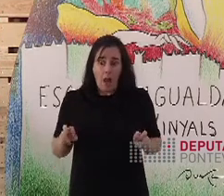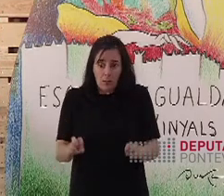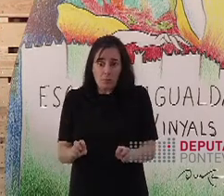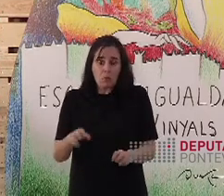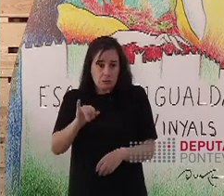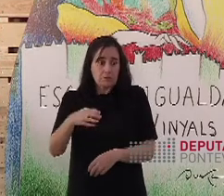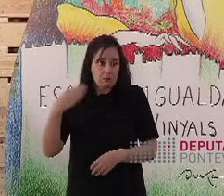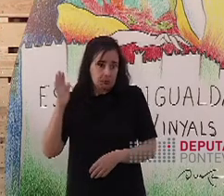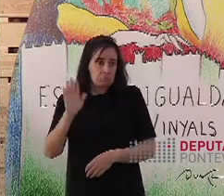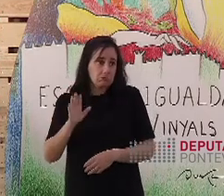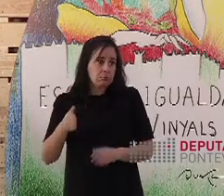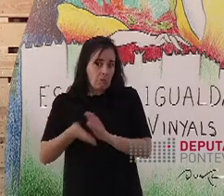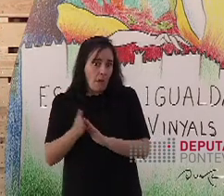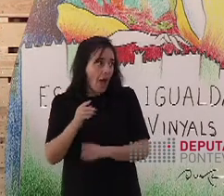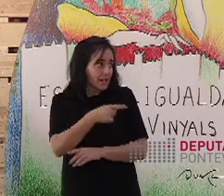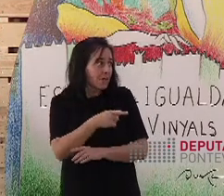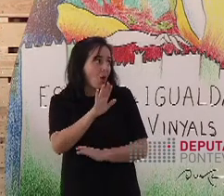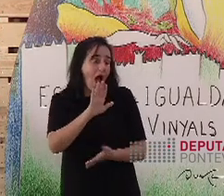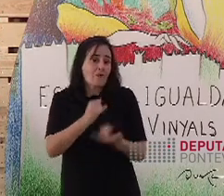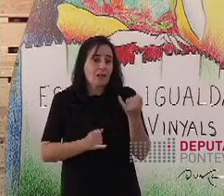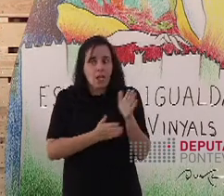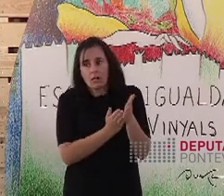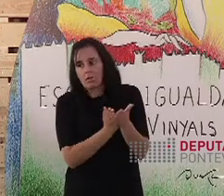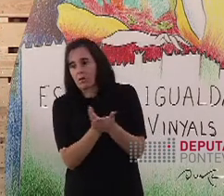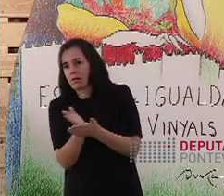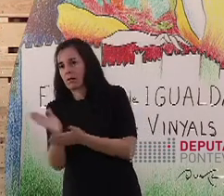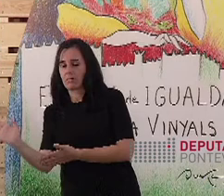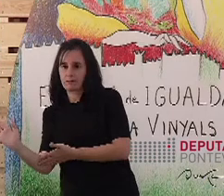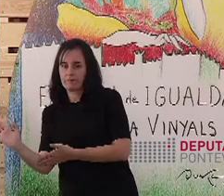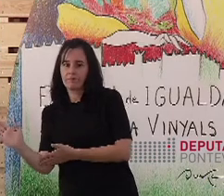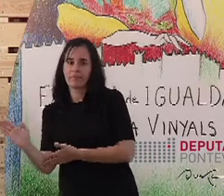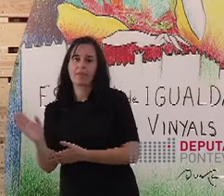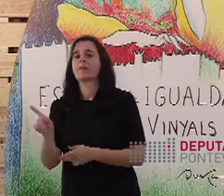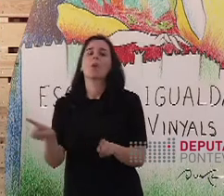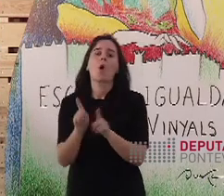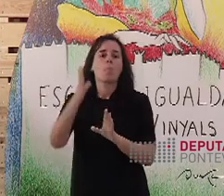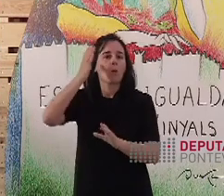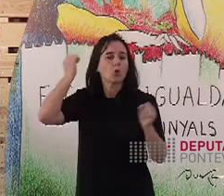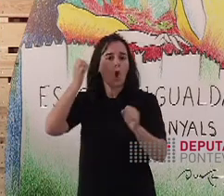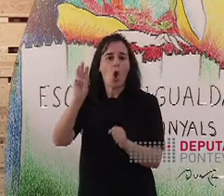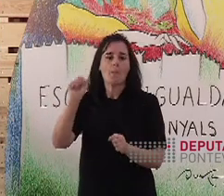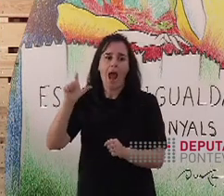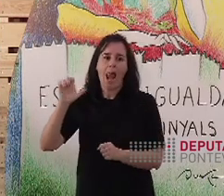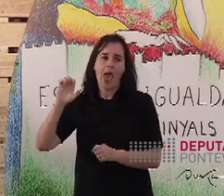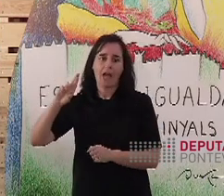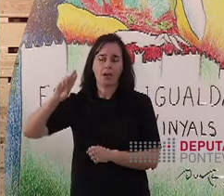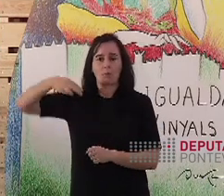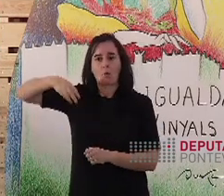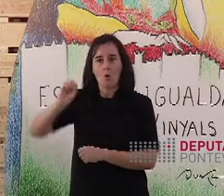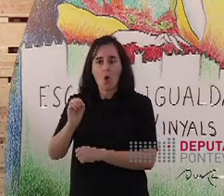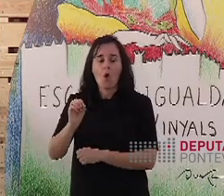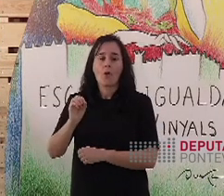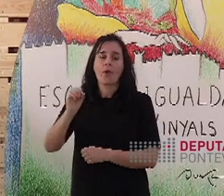tuvo pues, outro devenir, como ben vemos. A pesar de que o protocolo de Palermo é, digamos, o